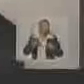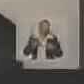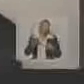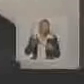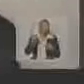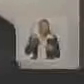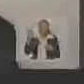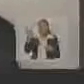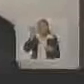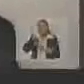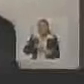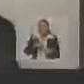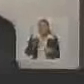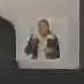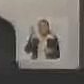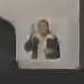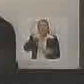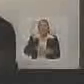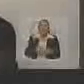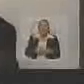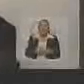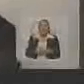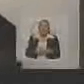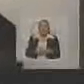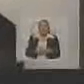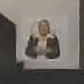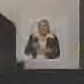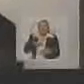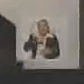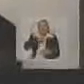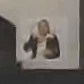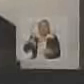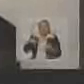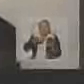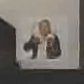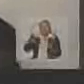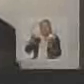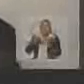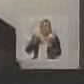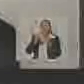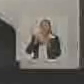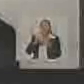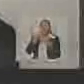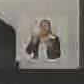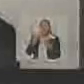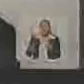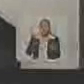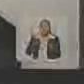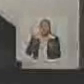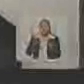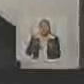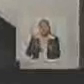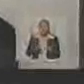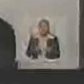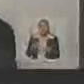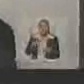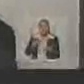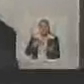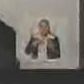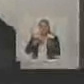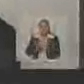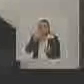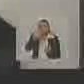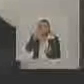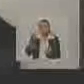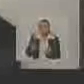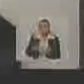pésimas condiciones. Nosotros dejamos la casa limpia, trabajamos bien. Estamos dando la cara hoy